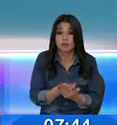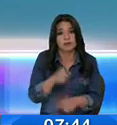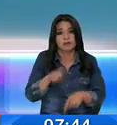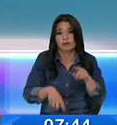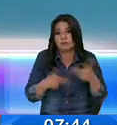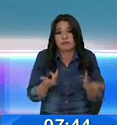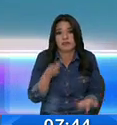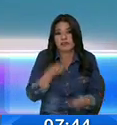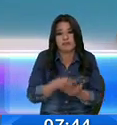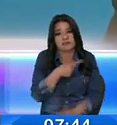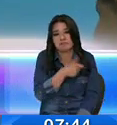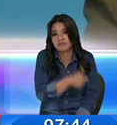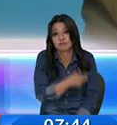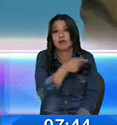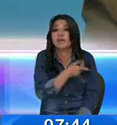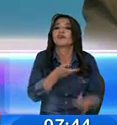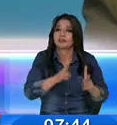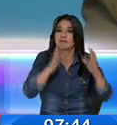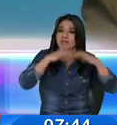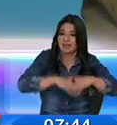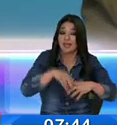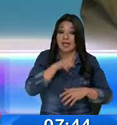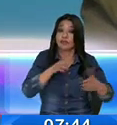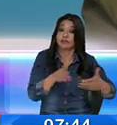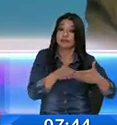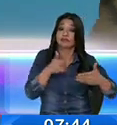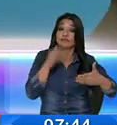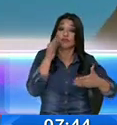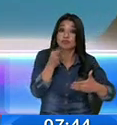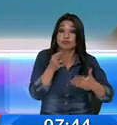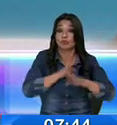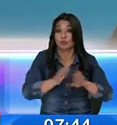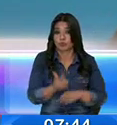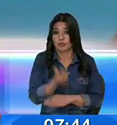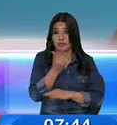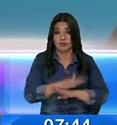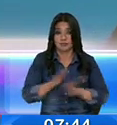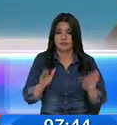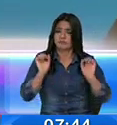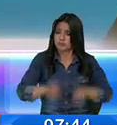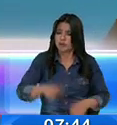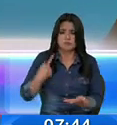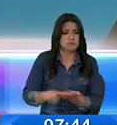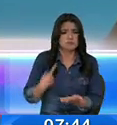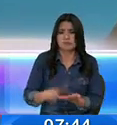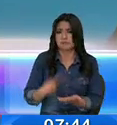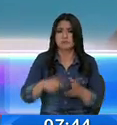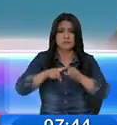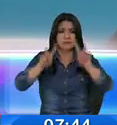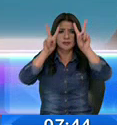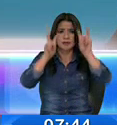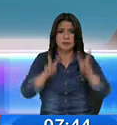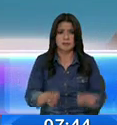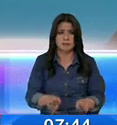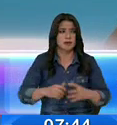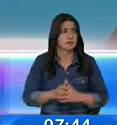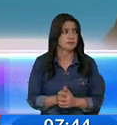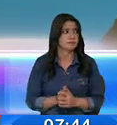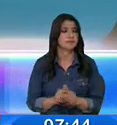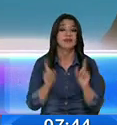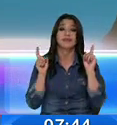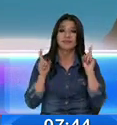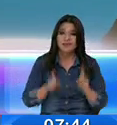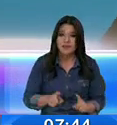a poder comprarles a ellos entonces ellos están asegurando solamente su utilidad podemos discutir muchísimas cosas respecto de lo que debería ser